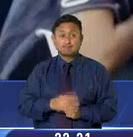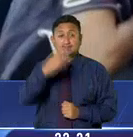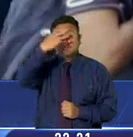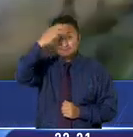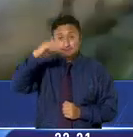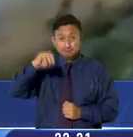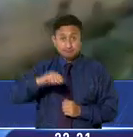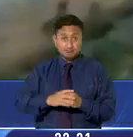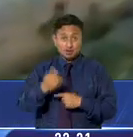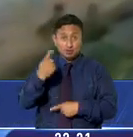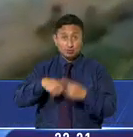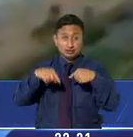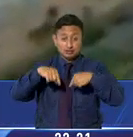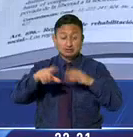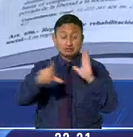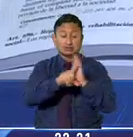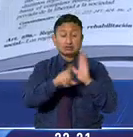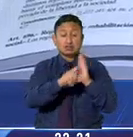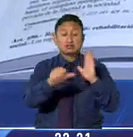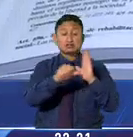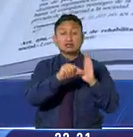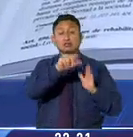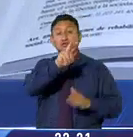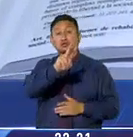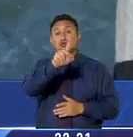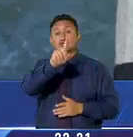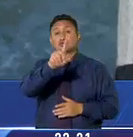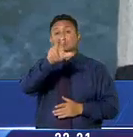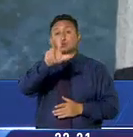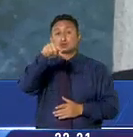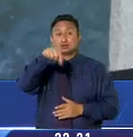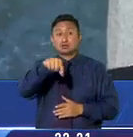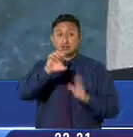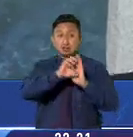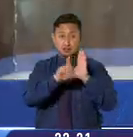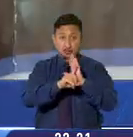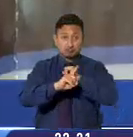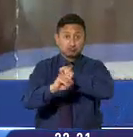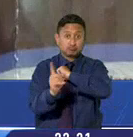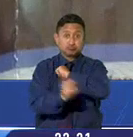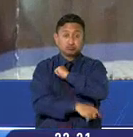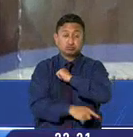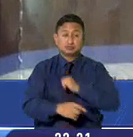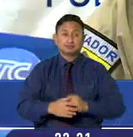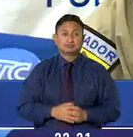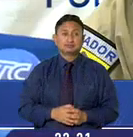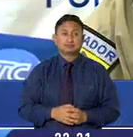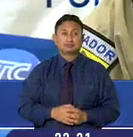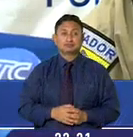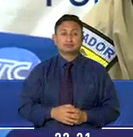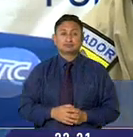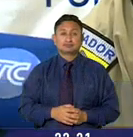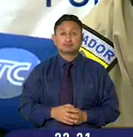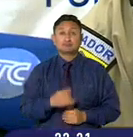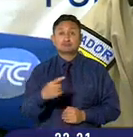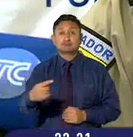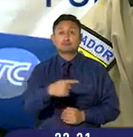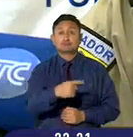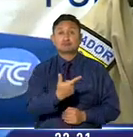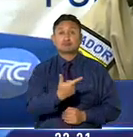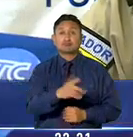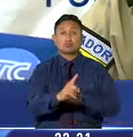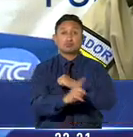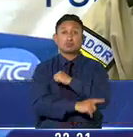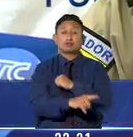es un delito sancionado por el artículo 213 del Código Orgánico Integral Penal. Tendrán una sanción